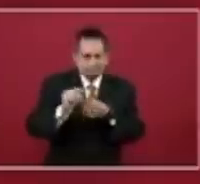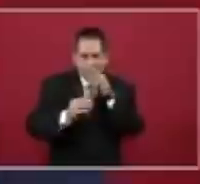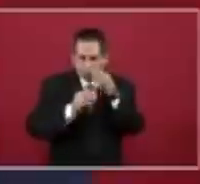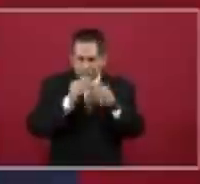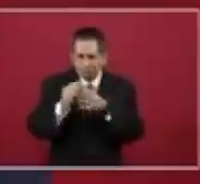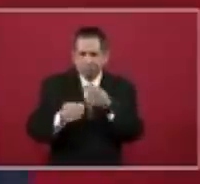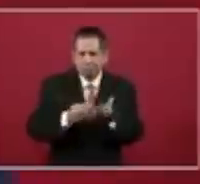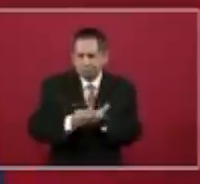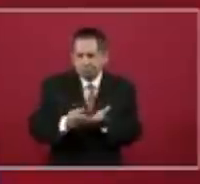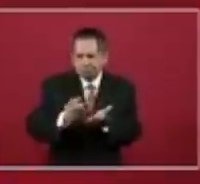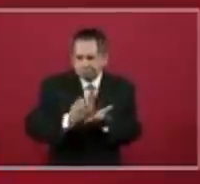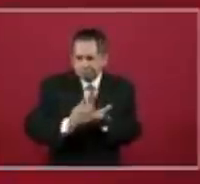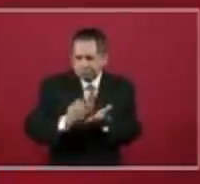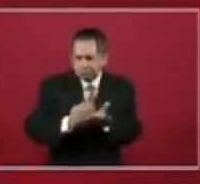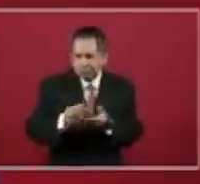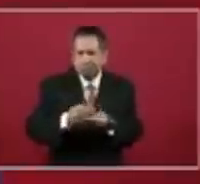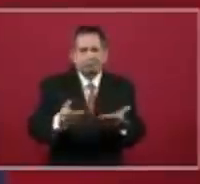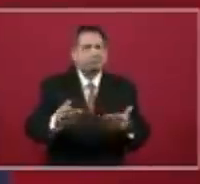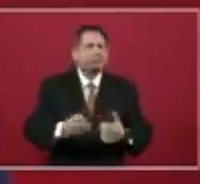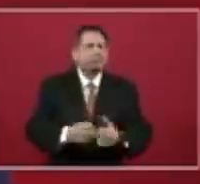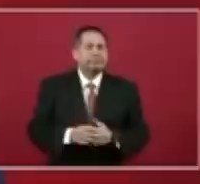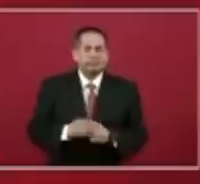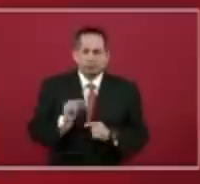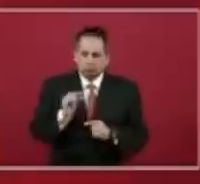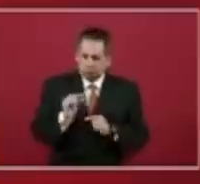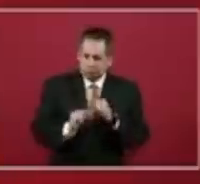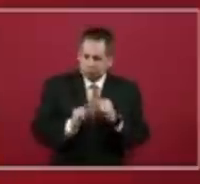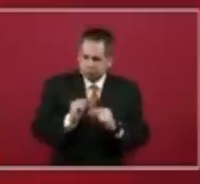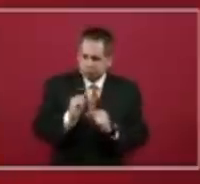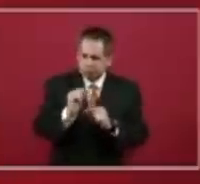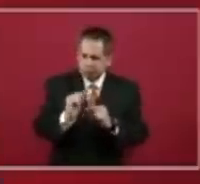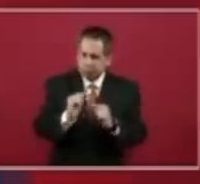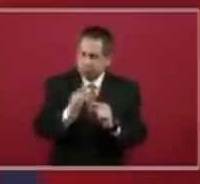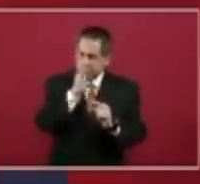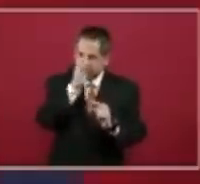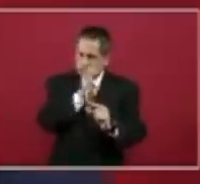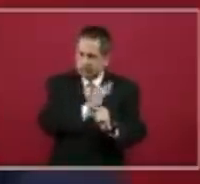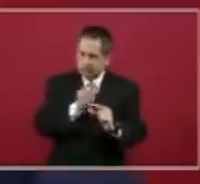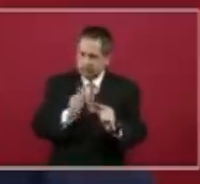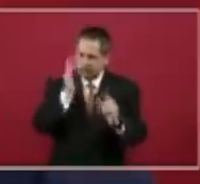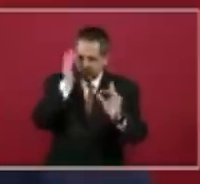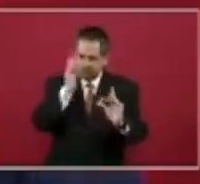toda esta información, poquito porque es bendito.